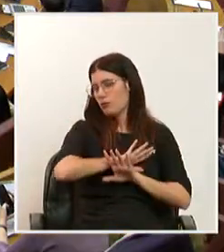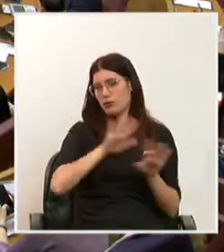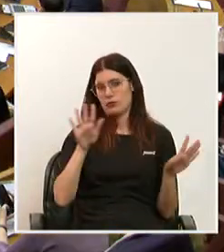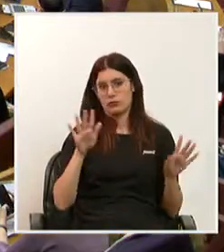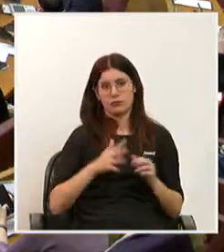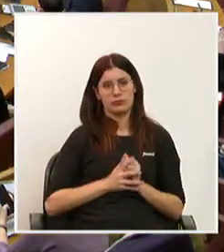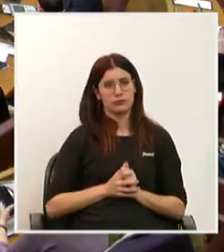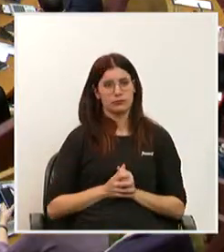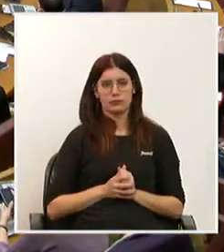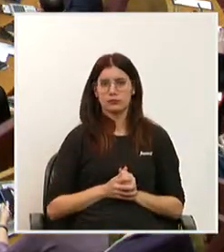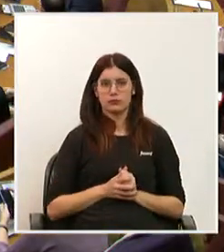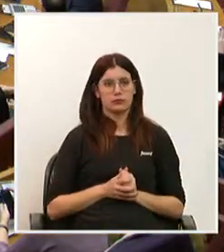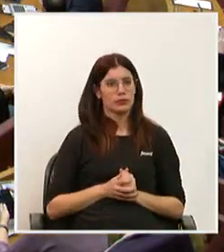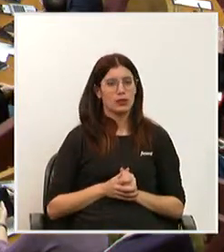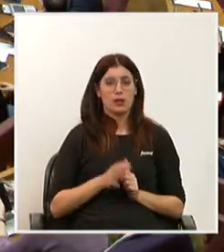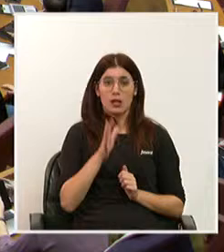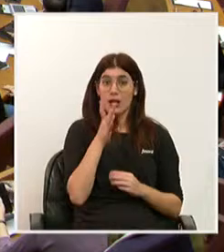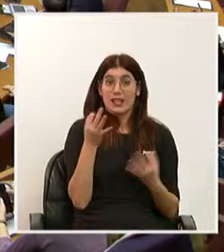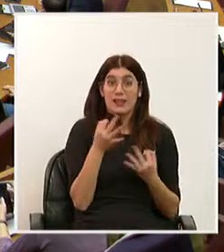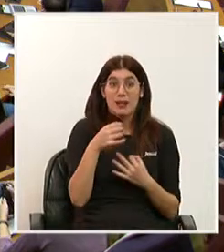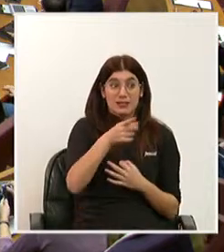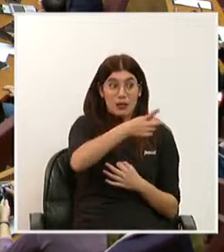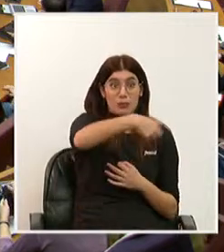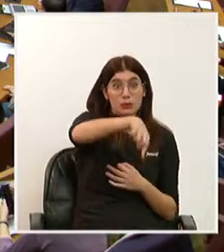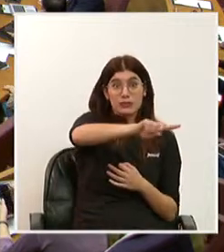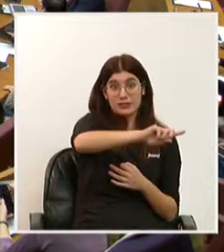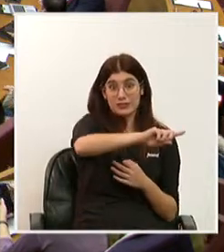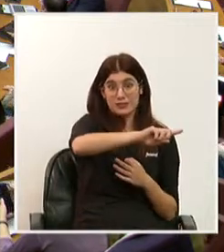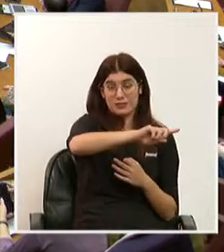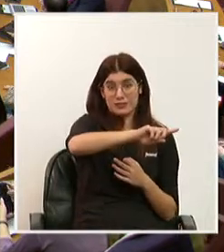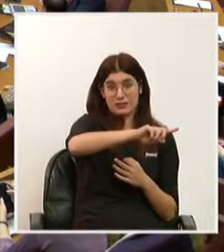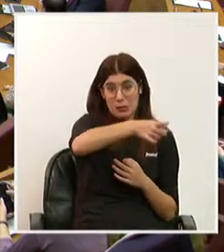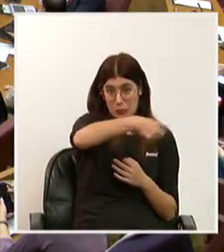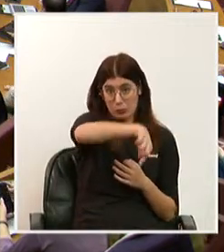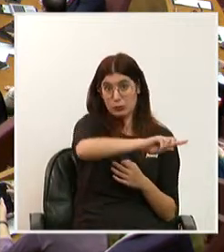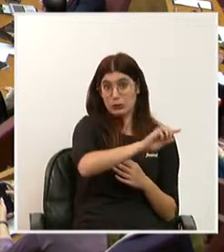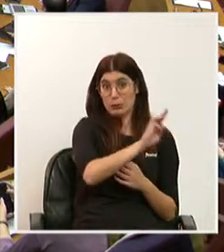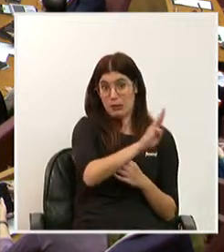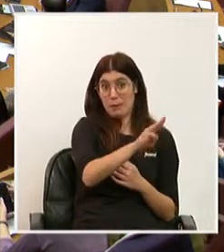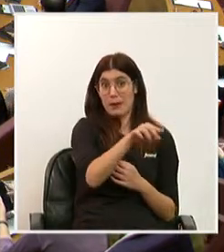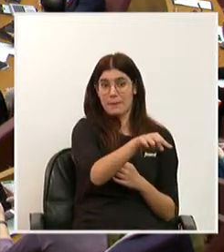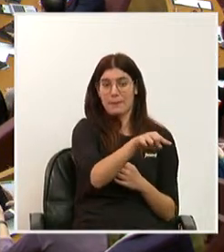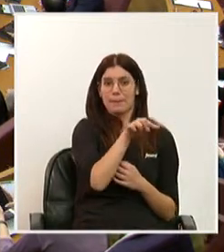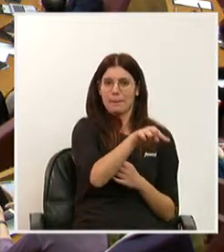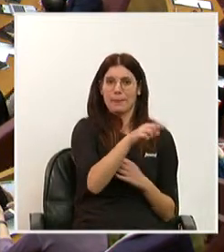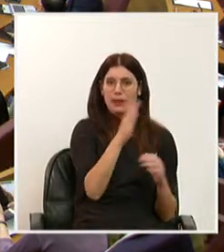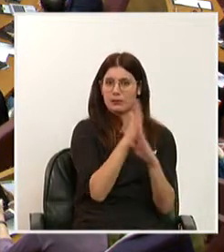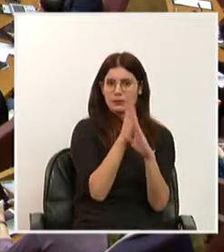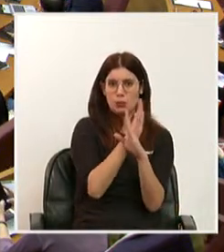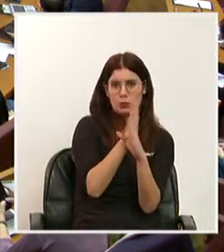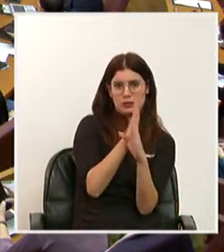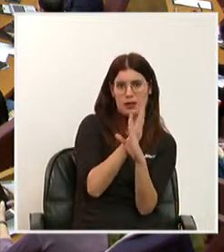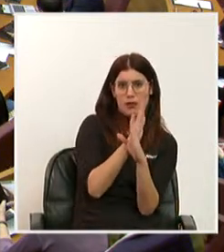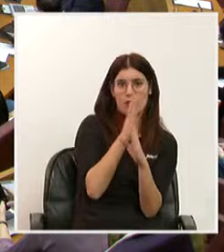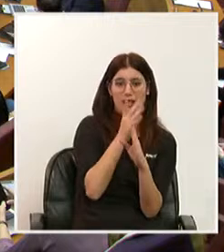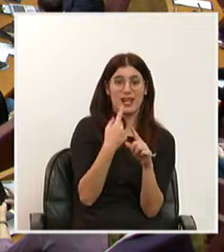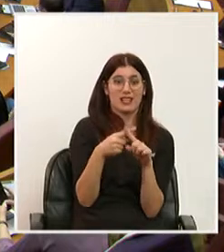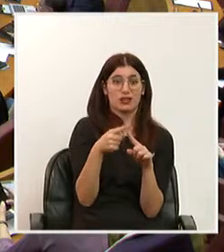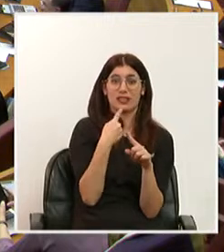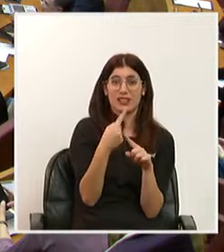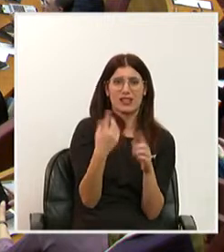imp que pas es que pas esoc